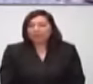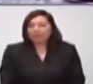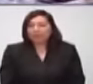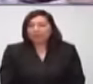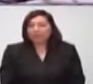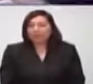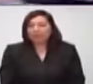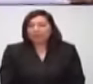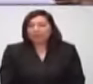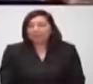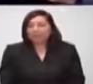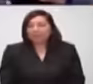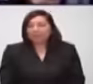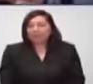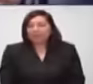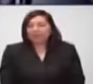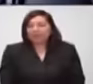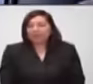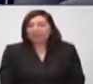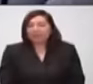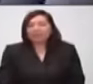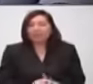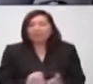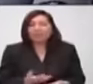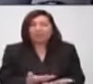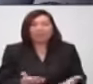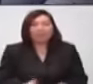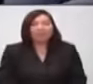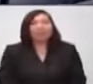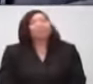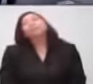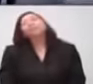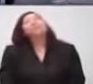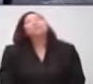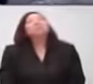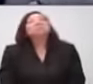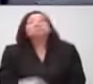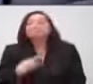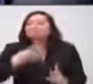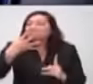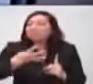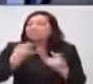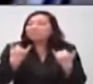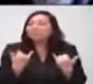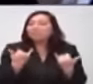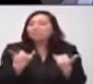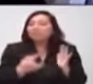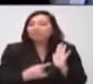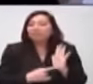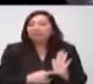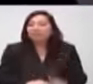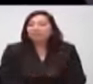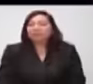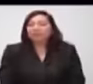su equipo técnico y colegas congresistas. Señor presidente, hemos sido testigos hoy día en la presentación